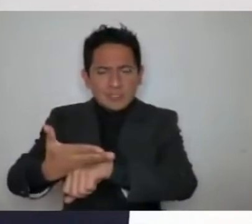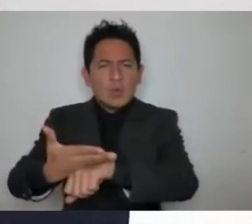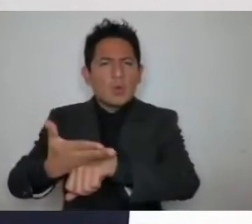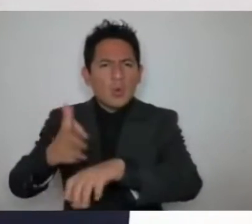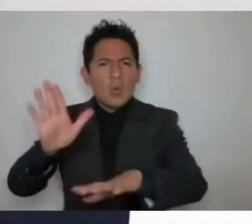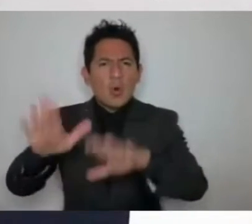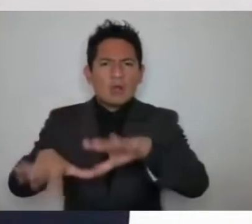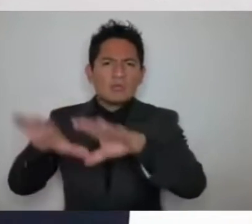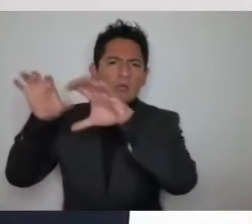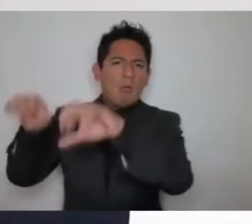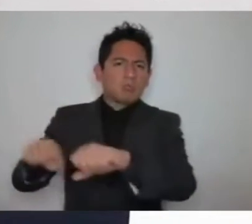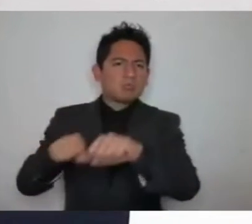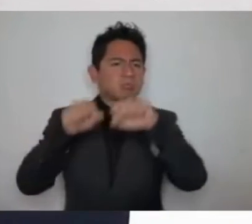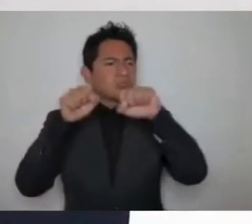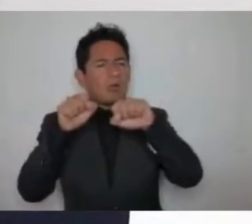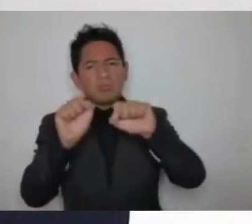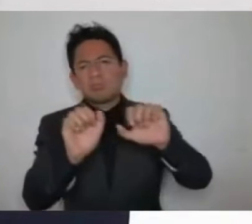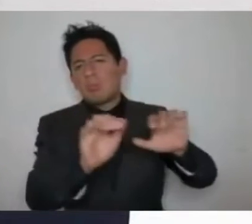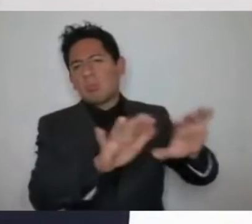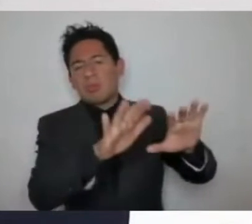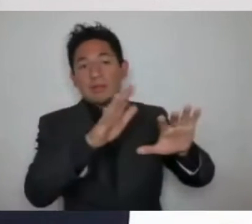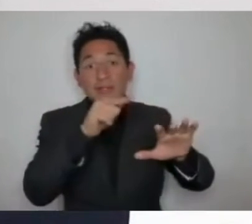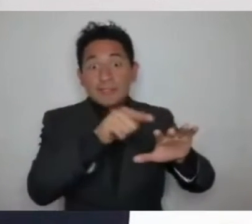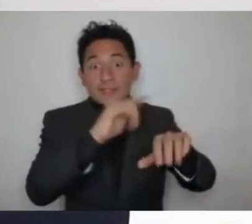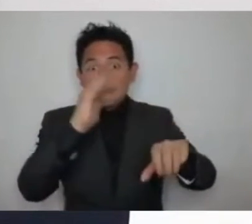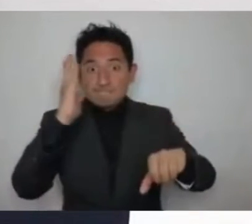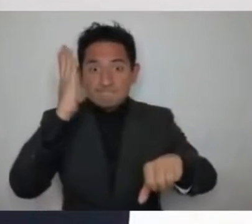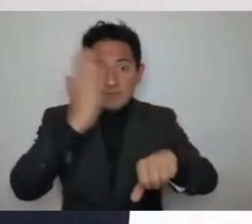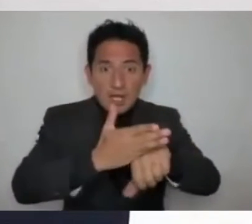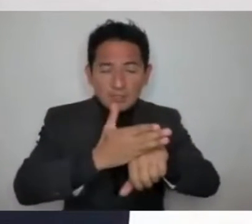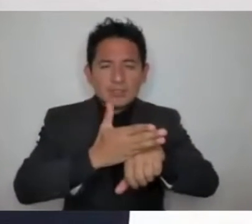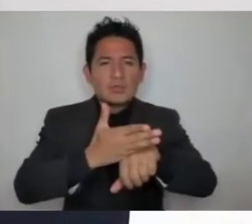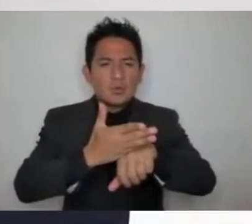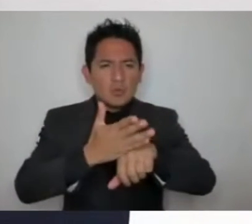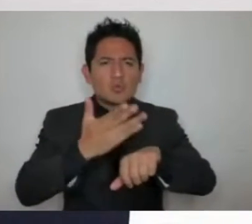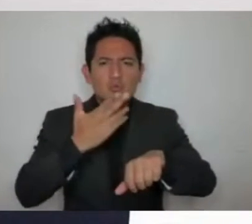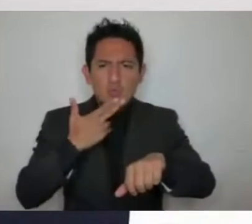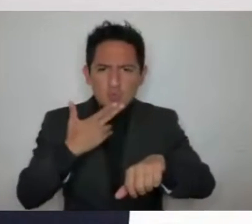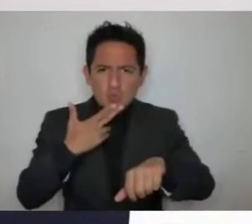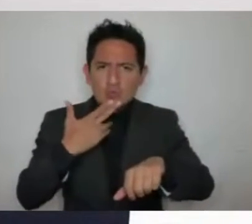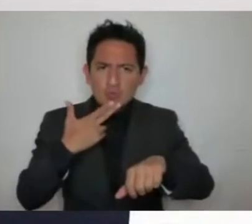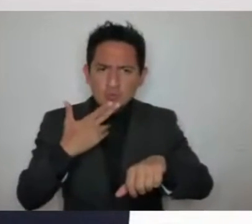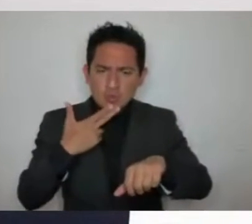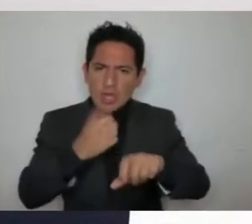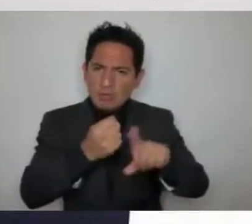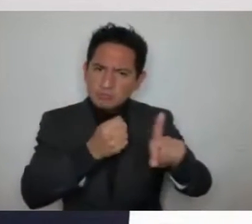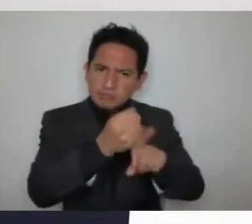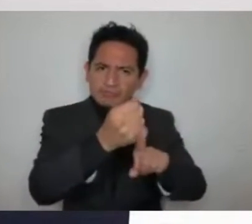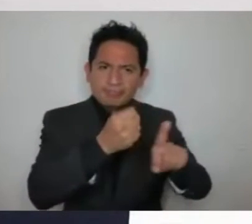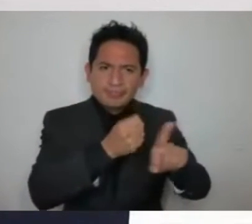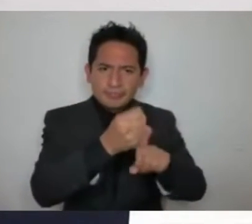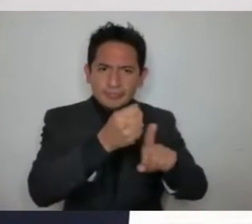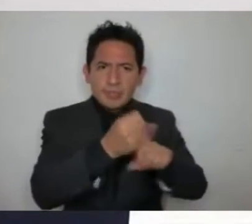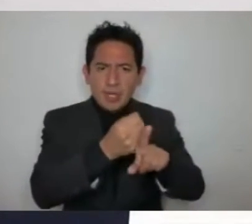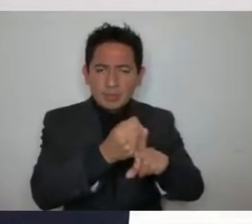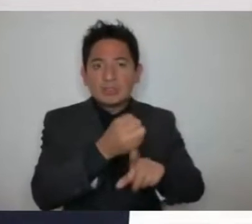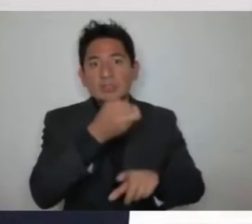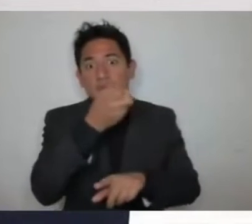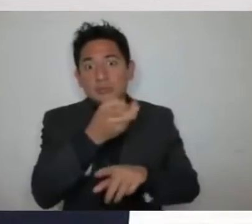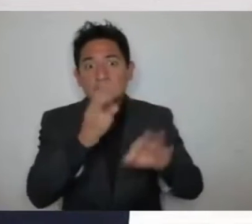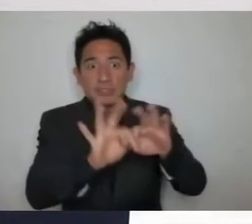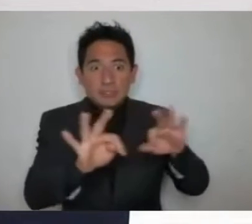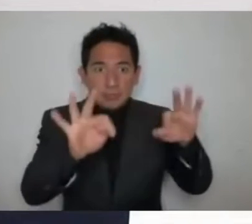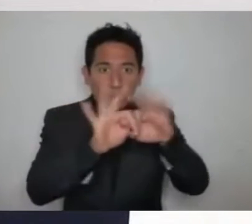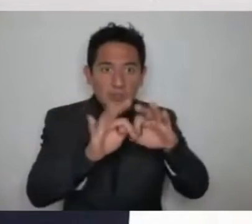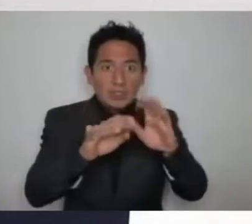que también suele estar presente y que además por ejemplo en Casos eh En donde haya un enfoque diferenciado también es fundamental la tortura por ejemplo